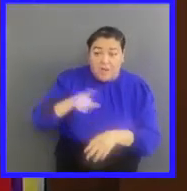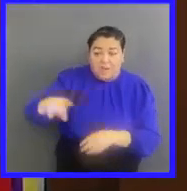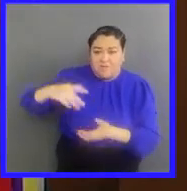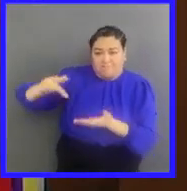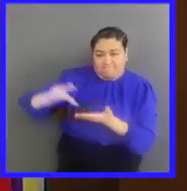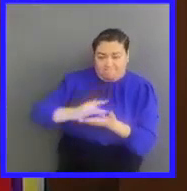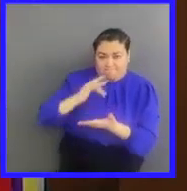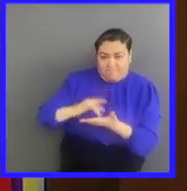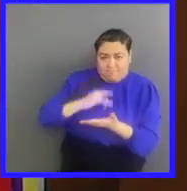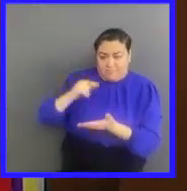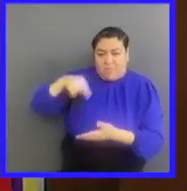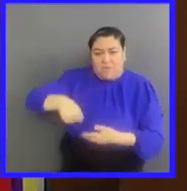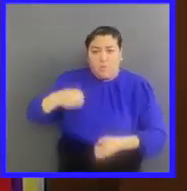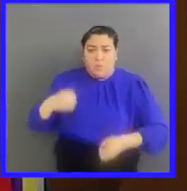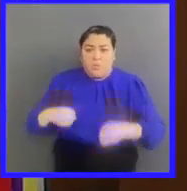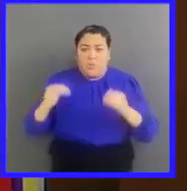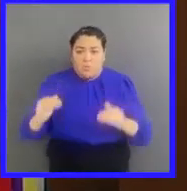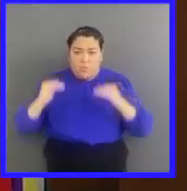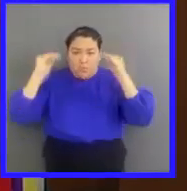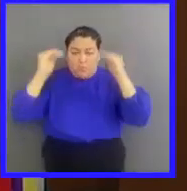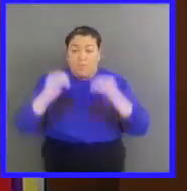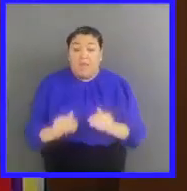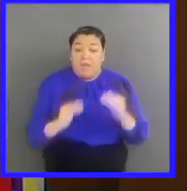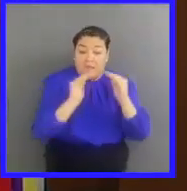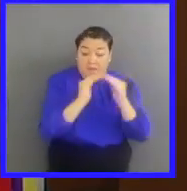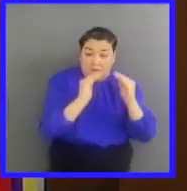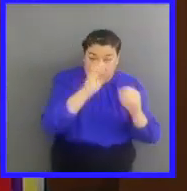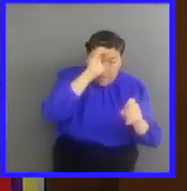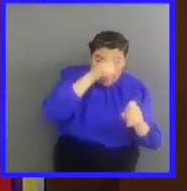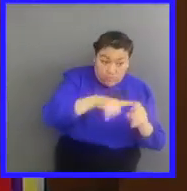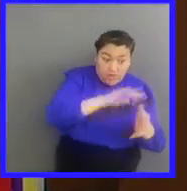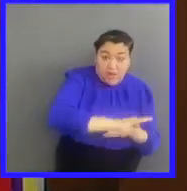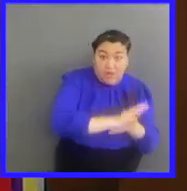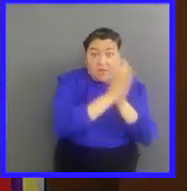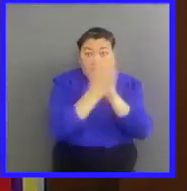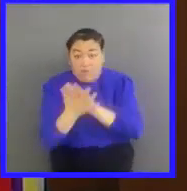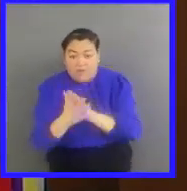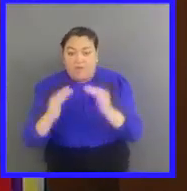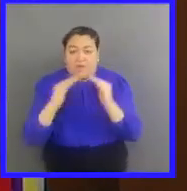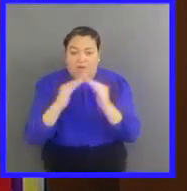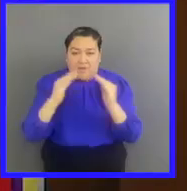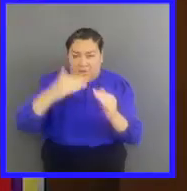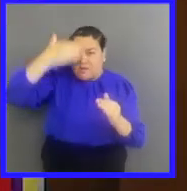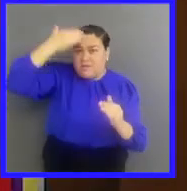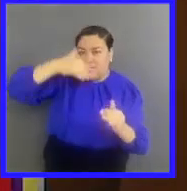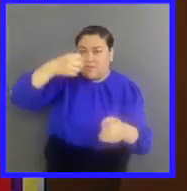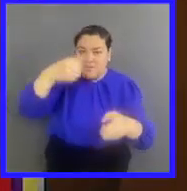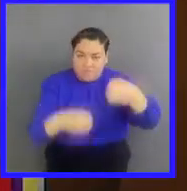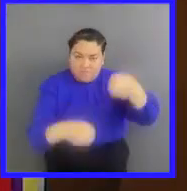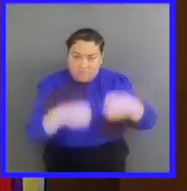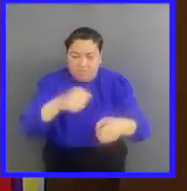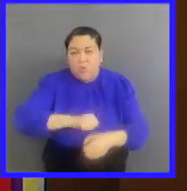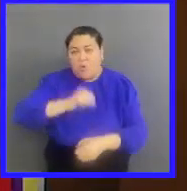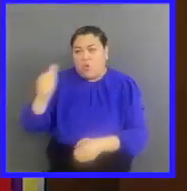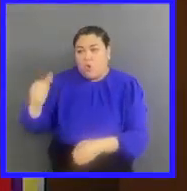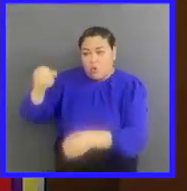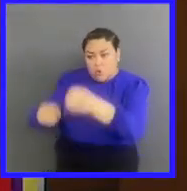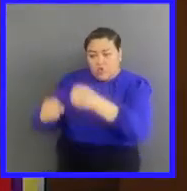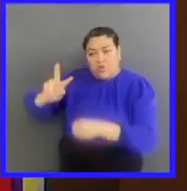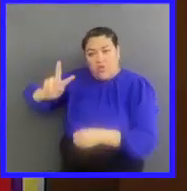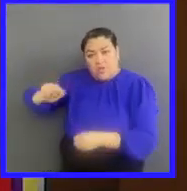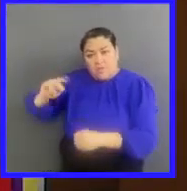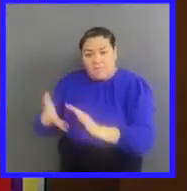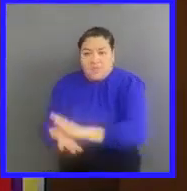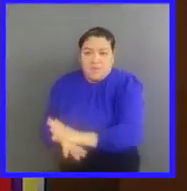Corte. Las casas de la cultura pasarán a ser casas de los saberes jurídicos. Justicia Televisión se transforma en